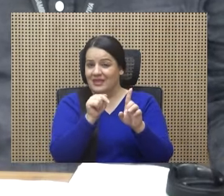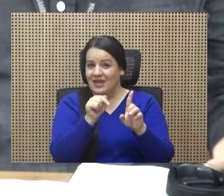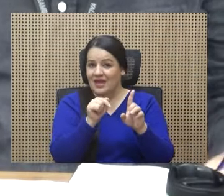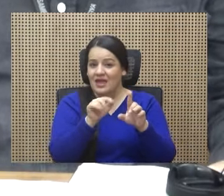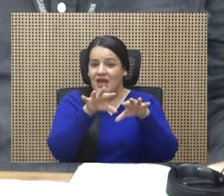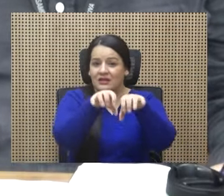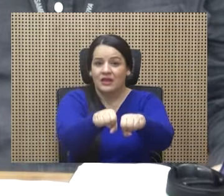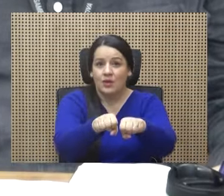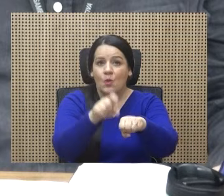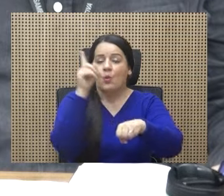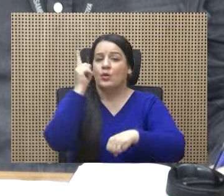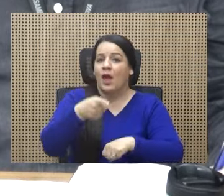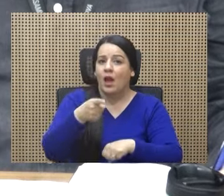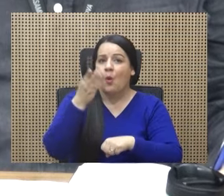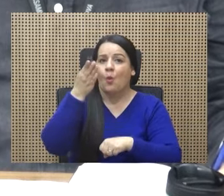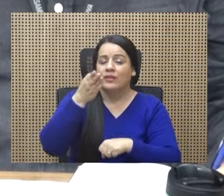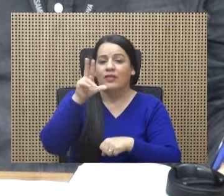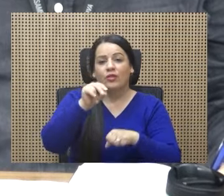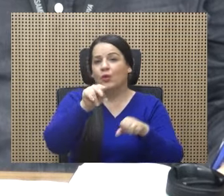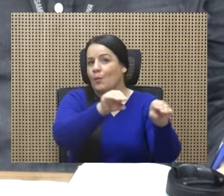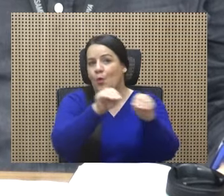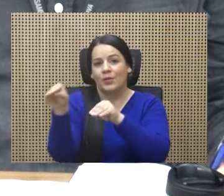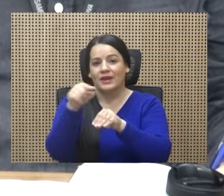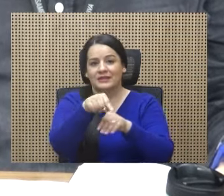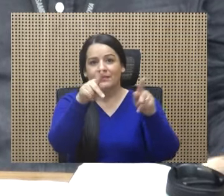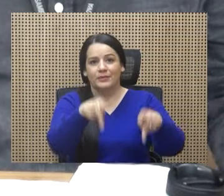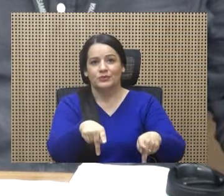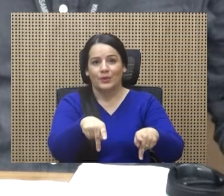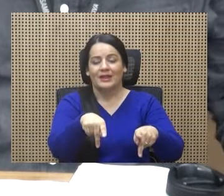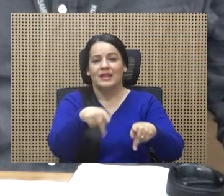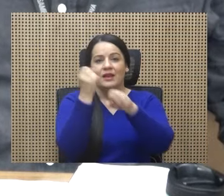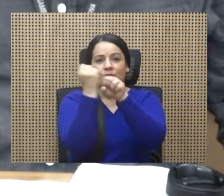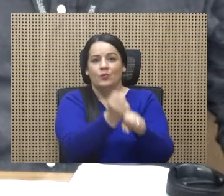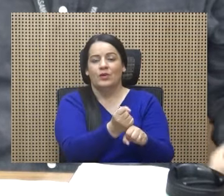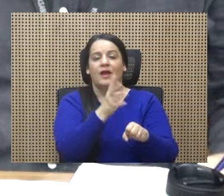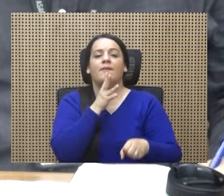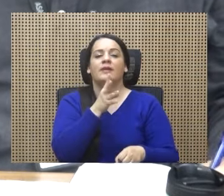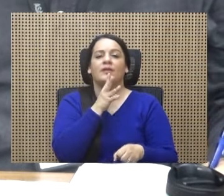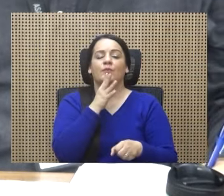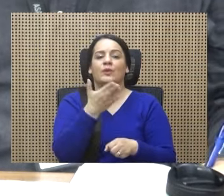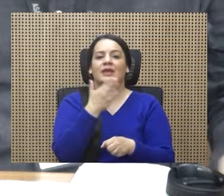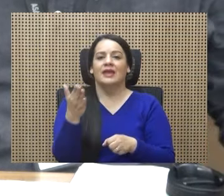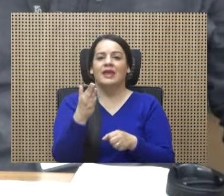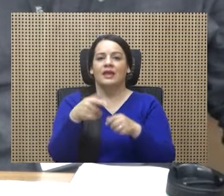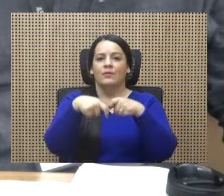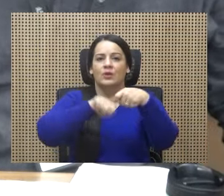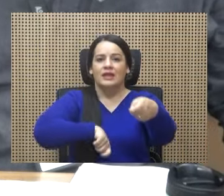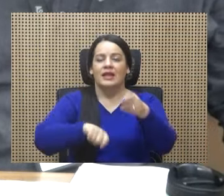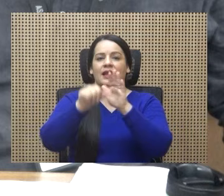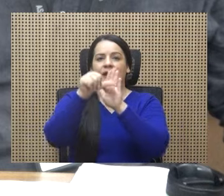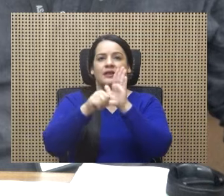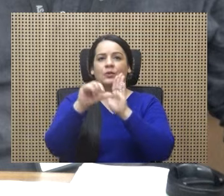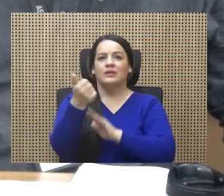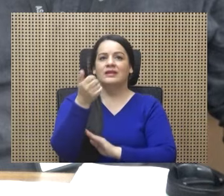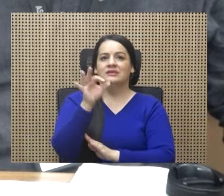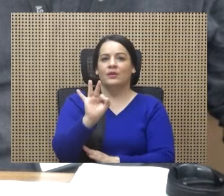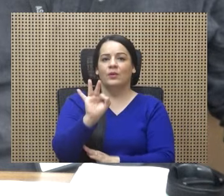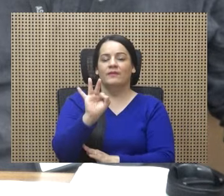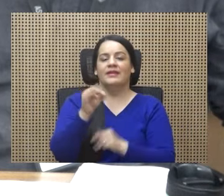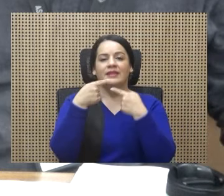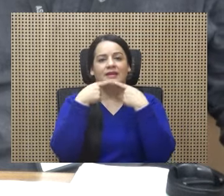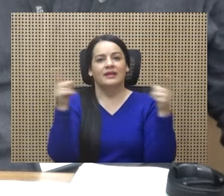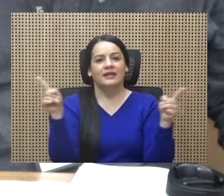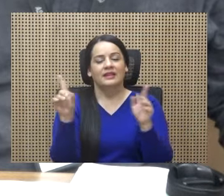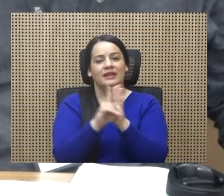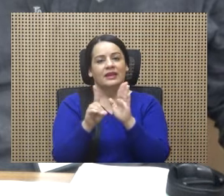de no mover a estas personas de la fundación y además estamos hablando de Que estaremos venteando el artículo 19 del de la declaración de los